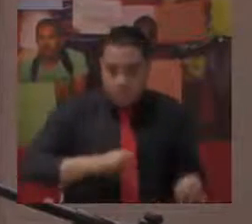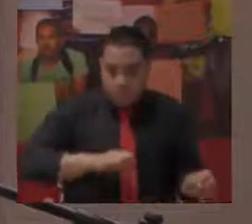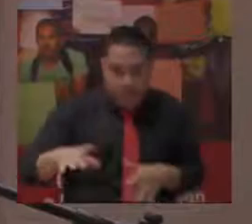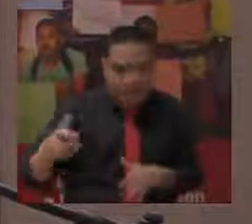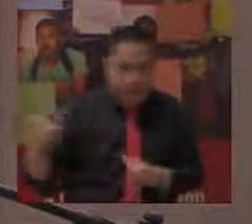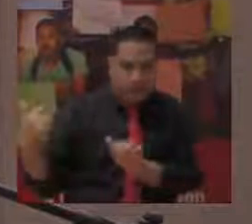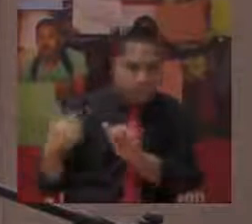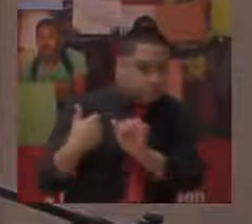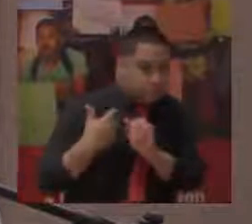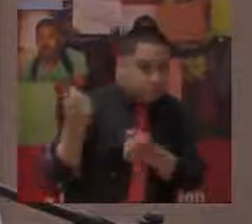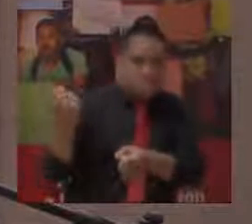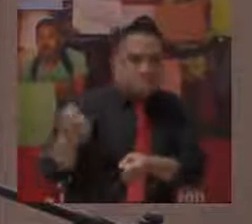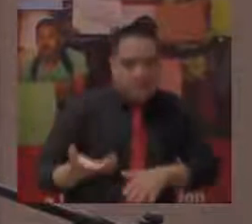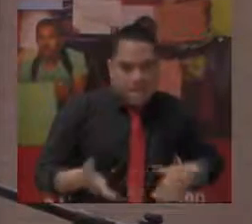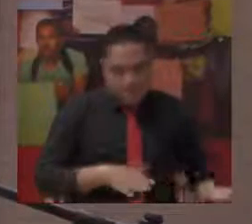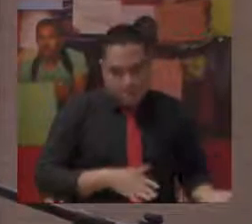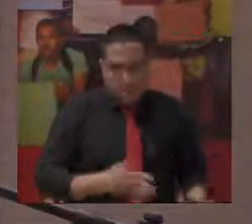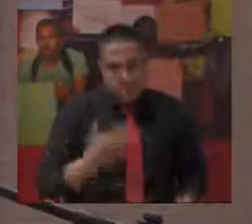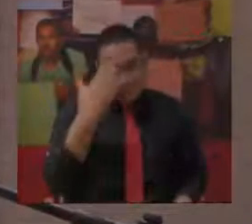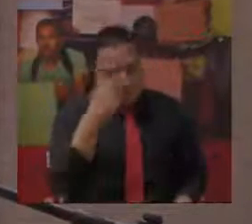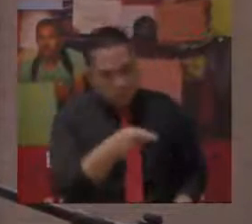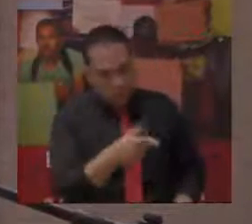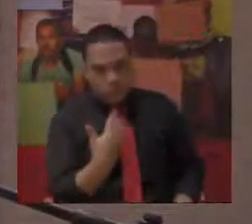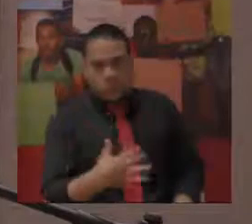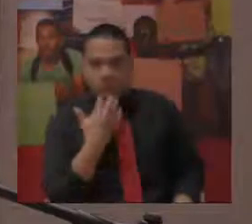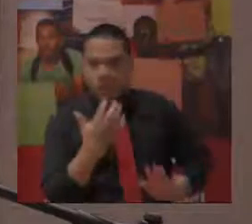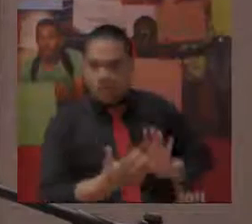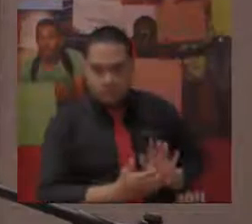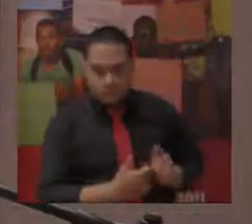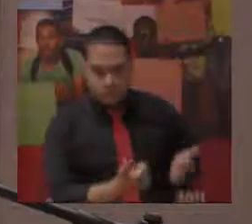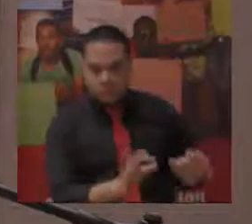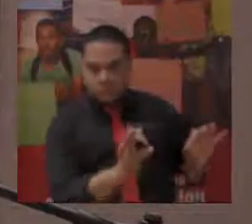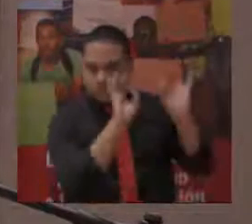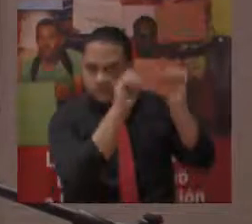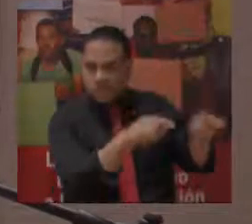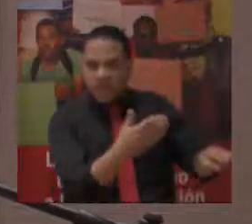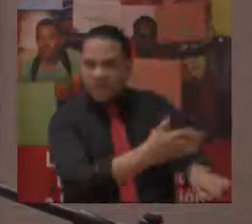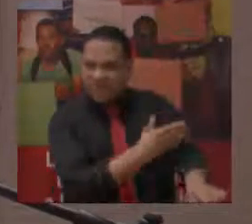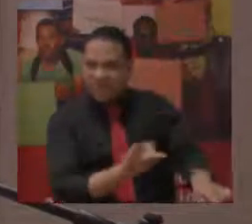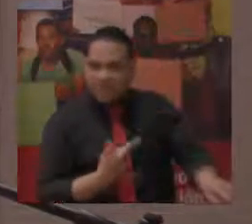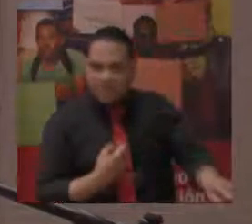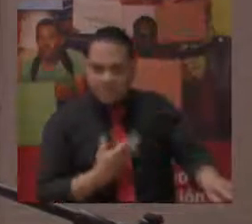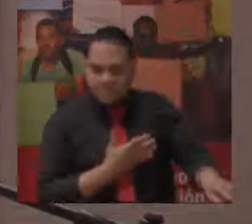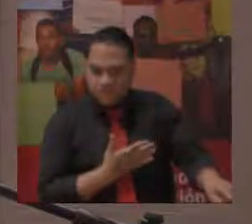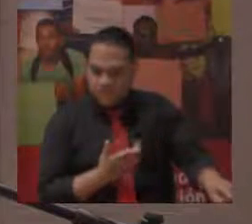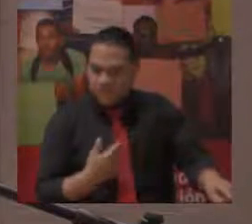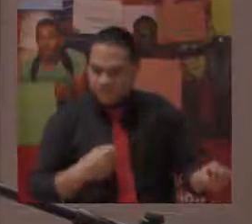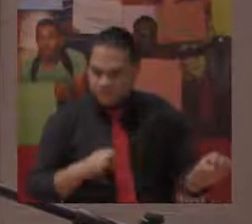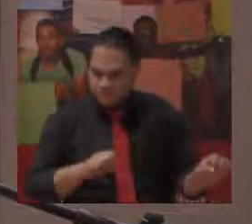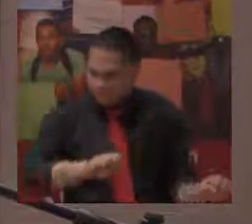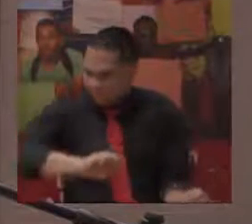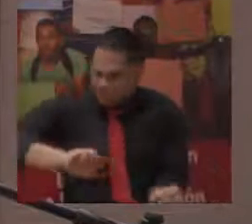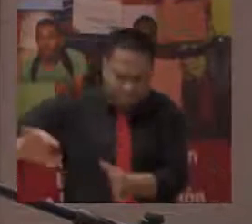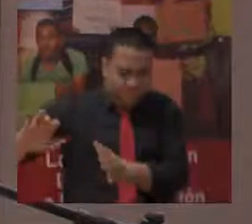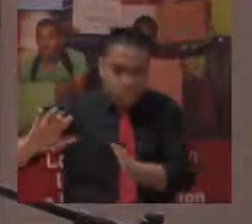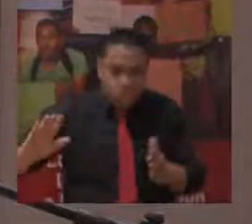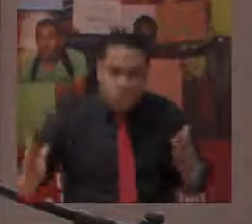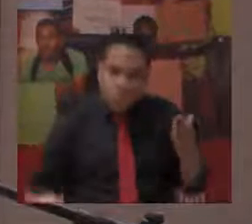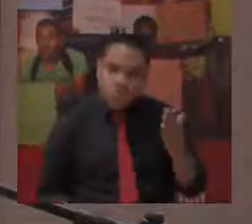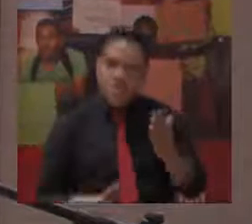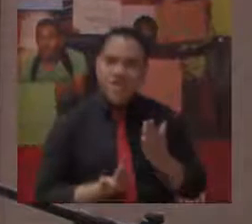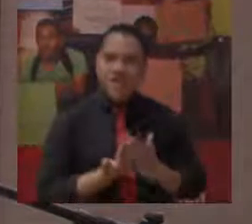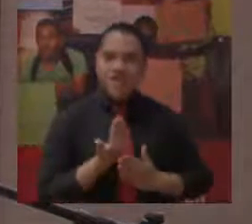gran ejemplo que nos dan los desmovilizados, que han aprovechado esa oportunidad, ese nuevo nacimiento, para comprometerse de